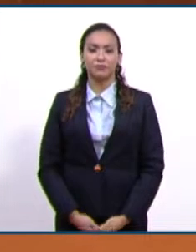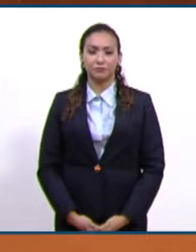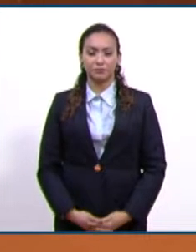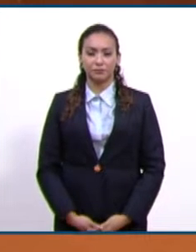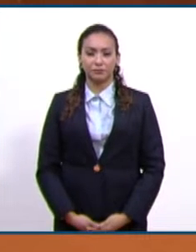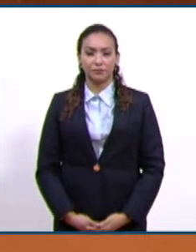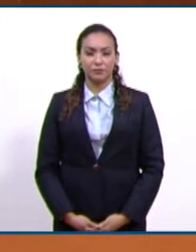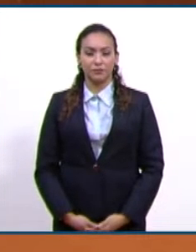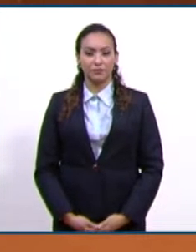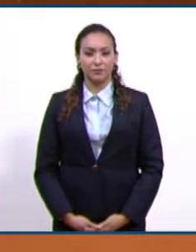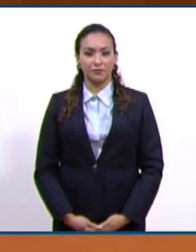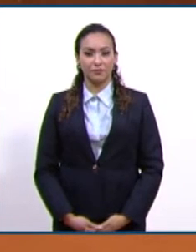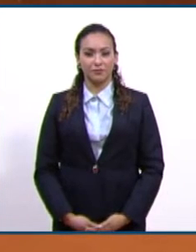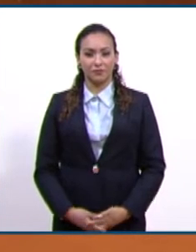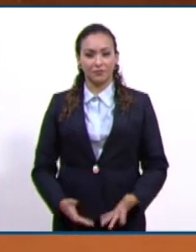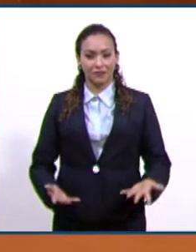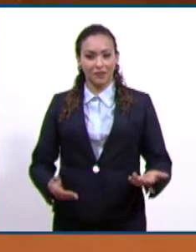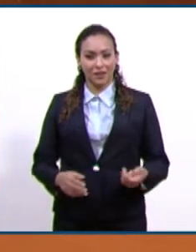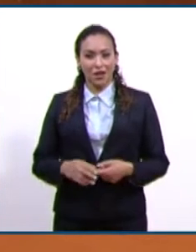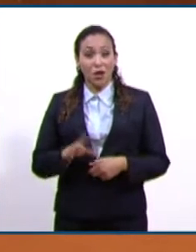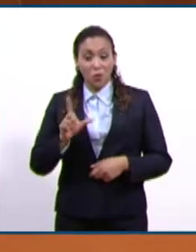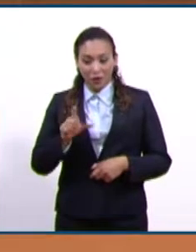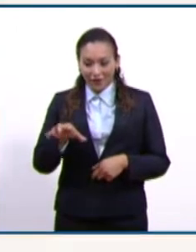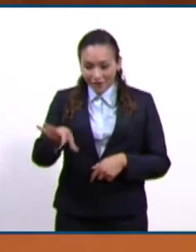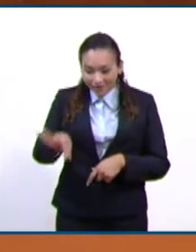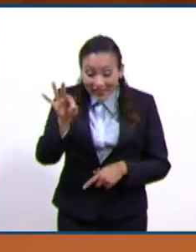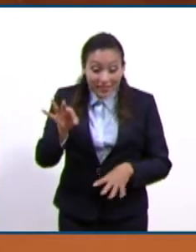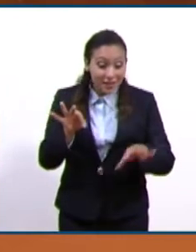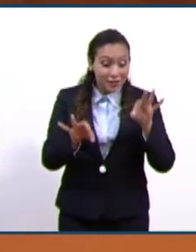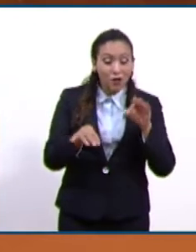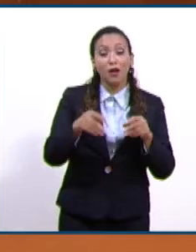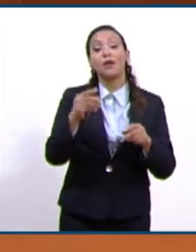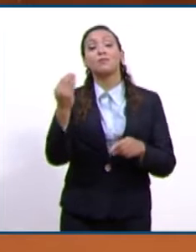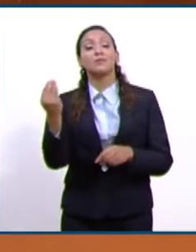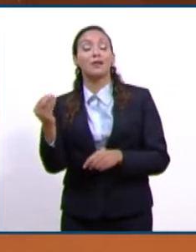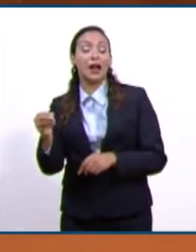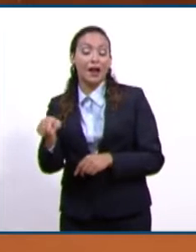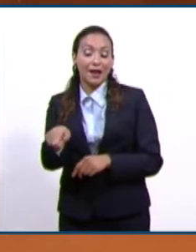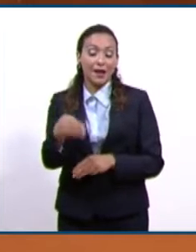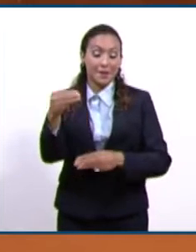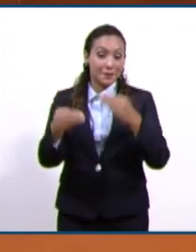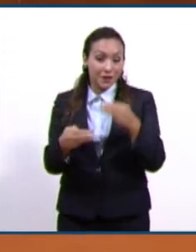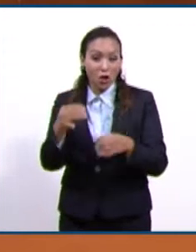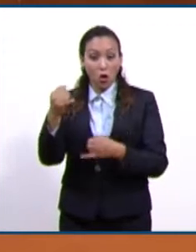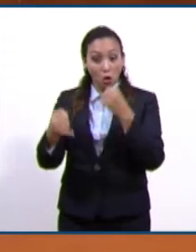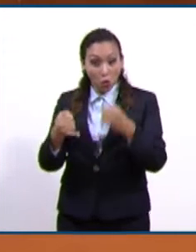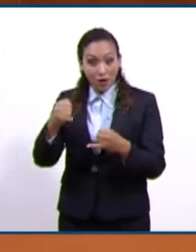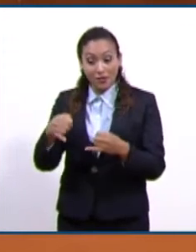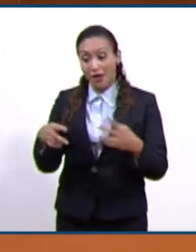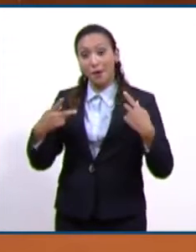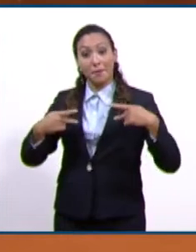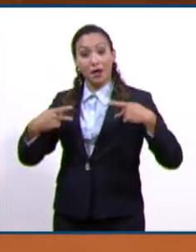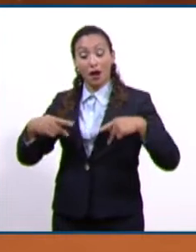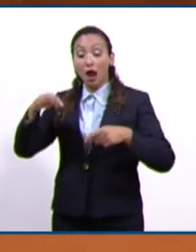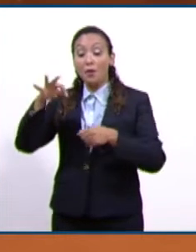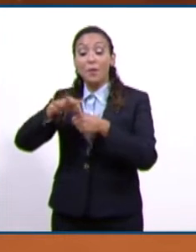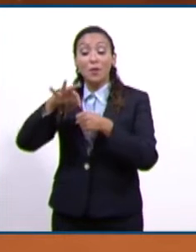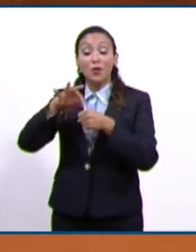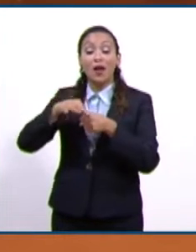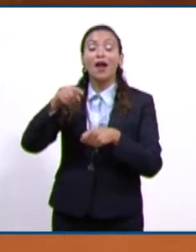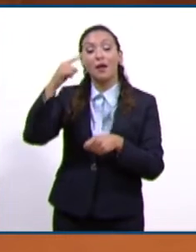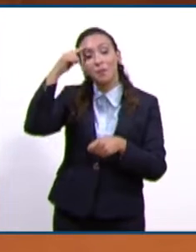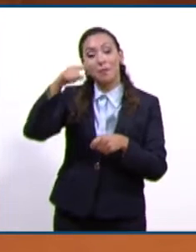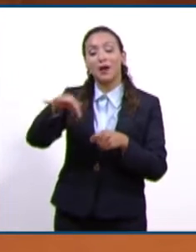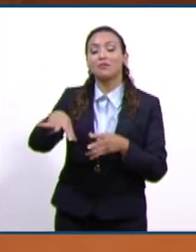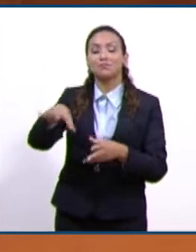No es la elección popular de jueces la vía correcta. Si los jueces son electos por vía popular, a mí se me hace